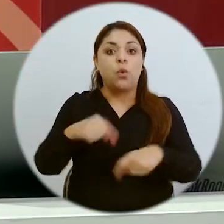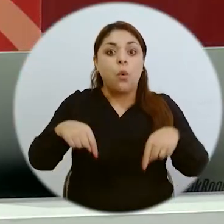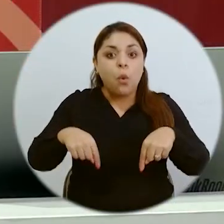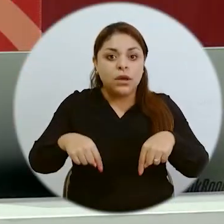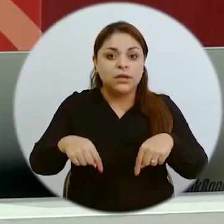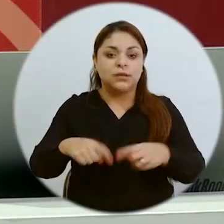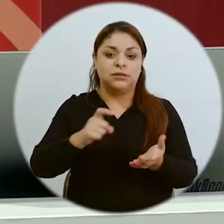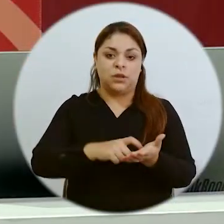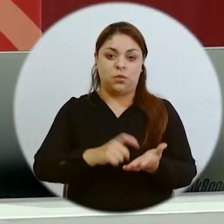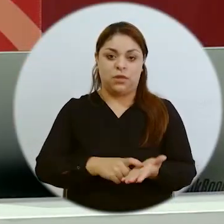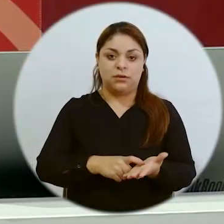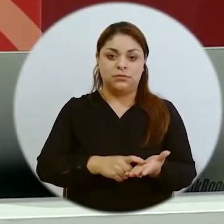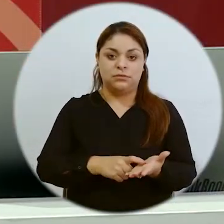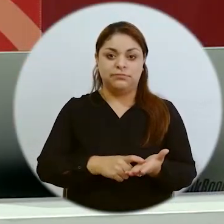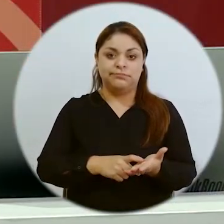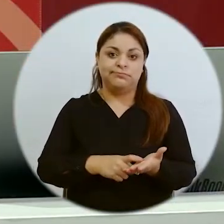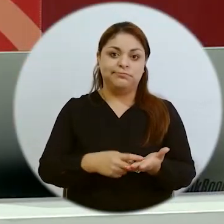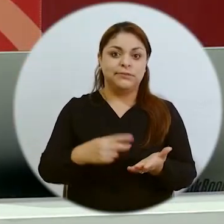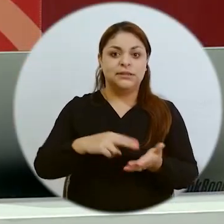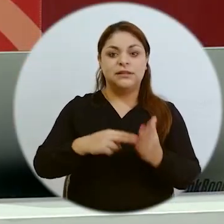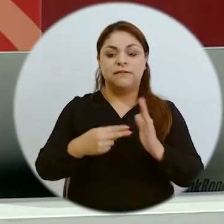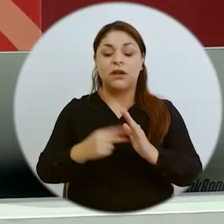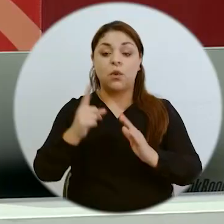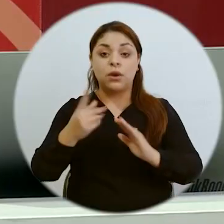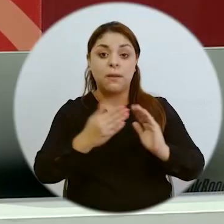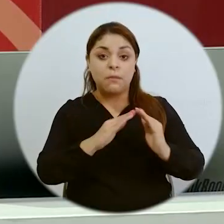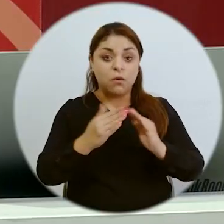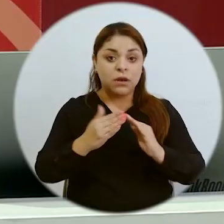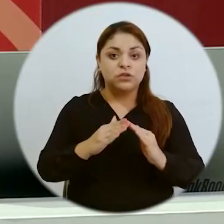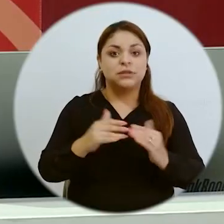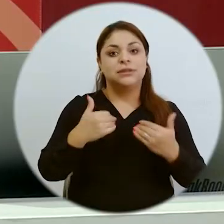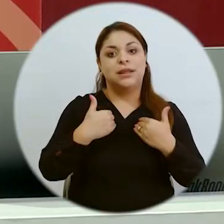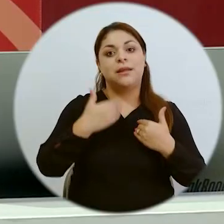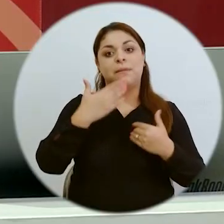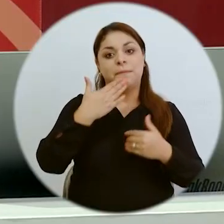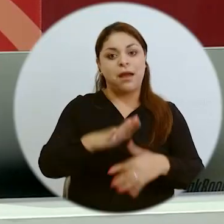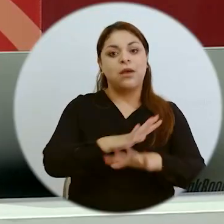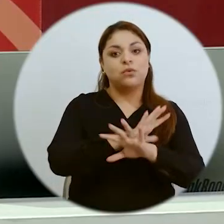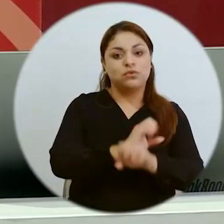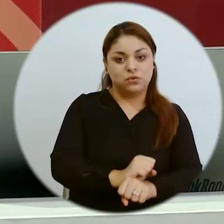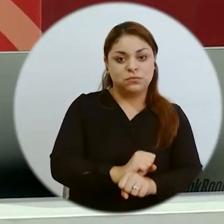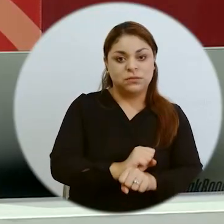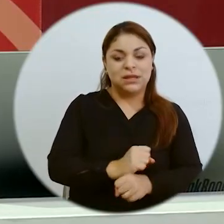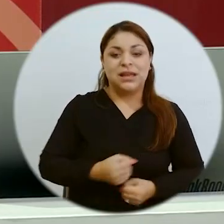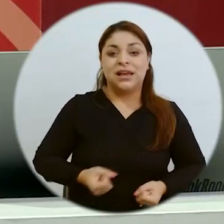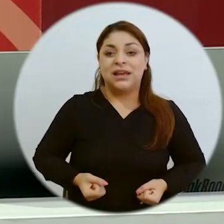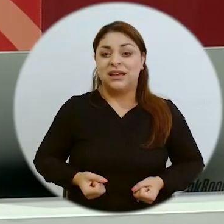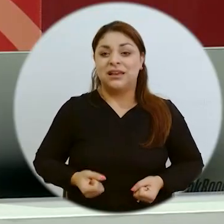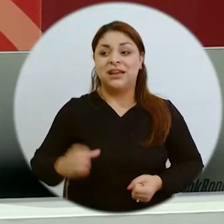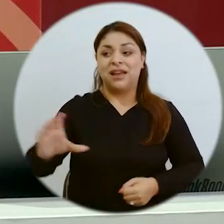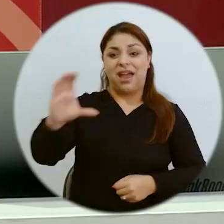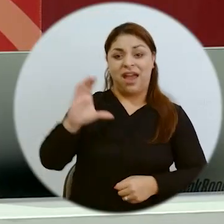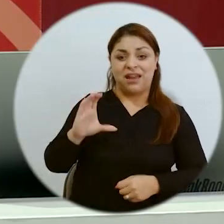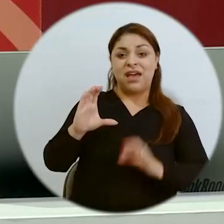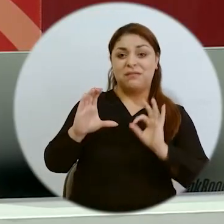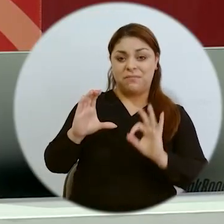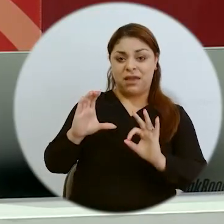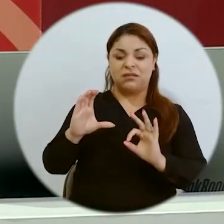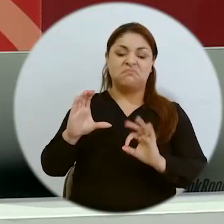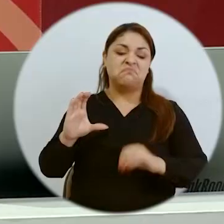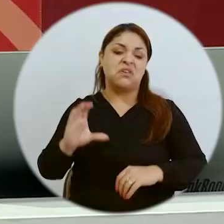de ahí se pueden imaginar lo que pasaría. Entonces, ahí hay grupos de población